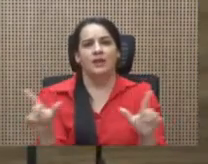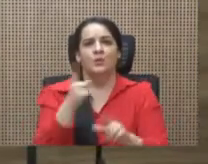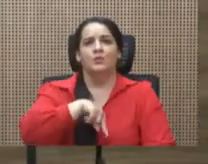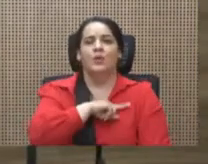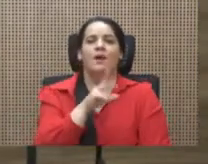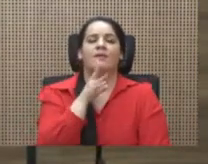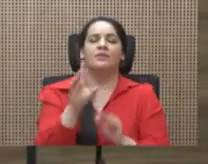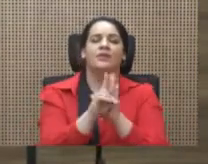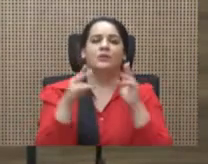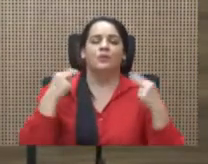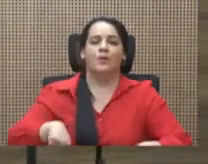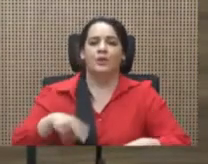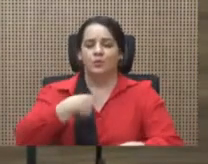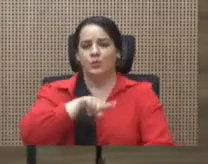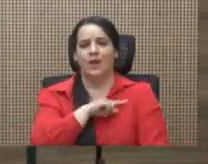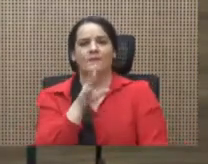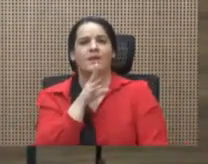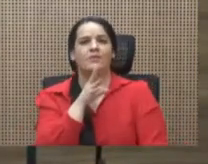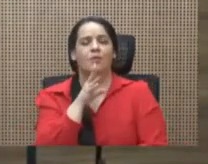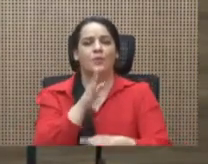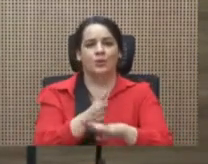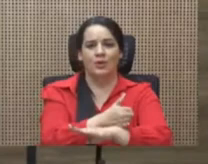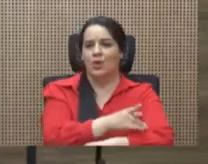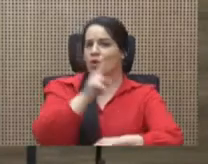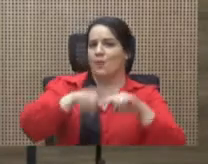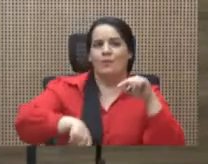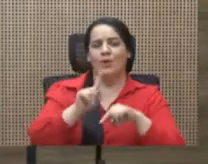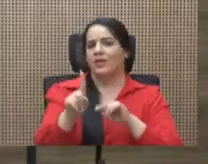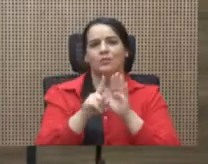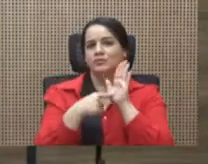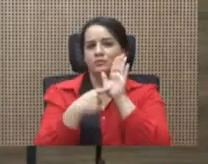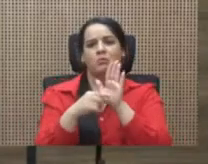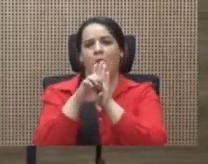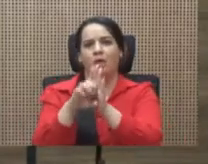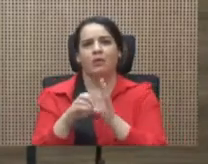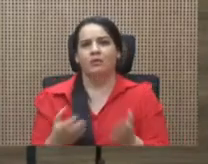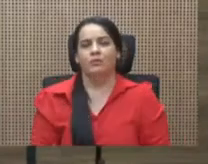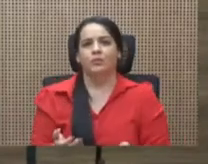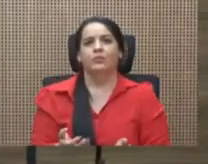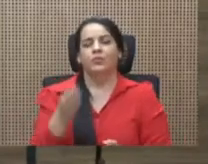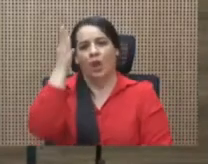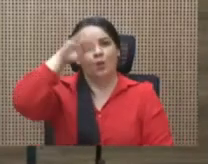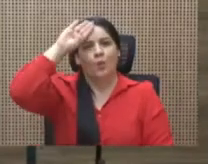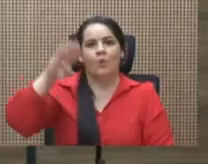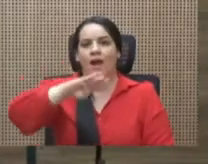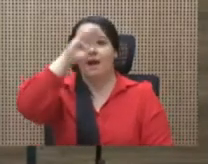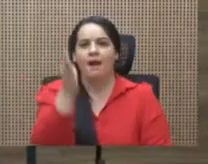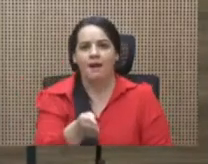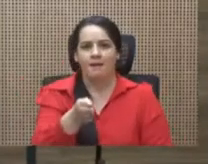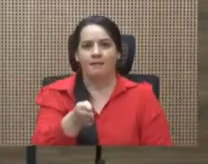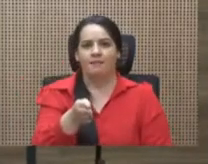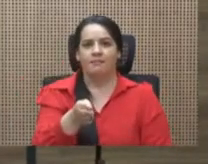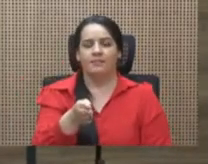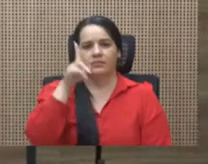hablando de derechos humanos, si estamos hablando de progresismo, no podemos dar como ejemplo a Cuba, jamás. Hay que